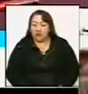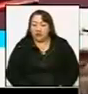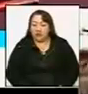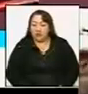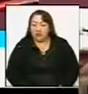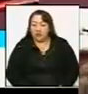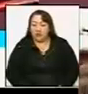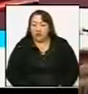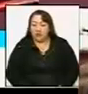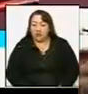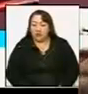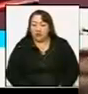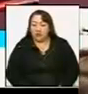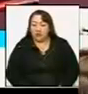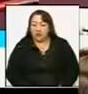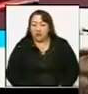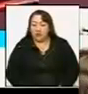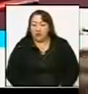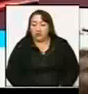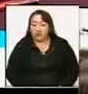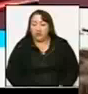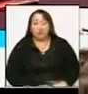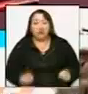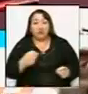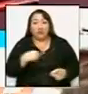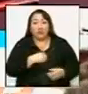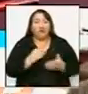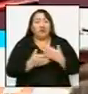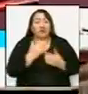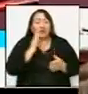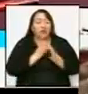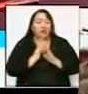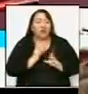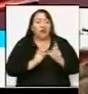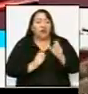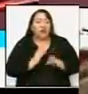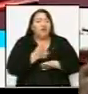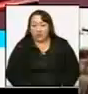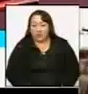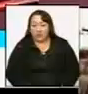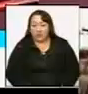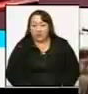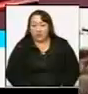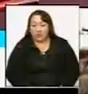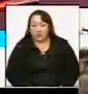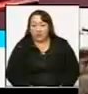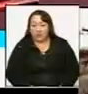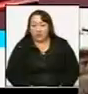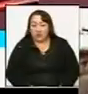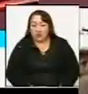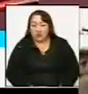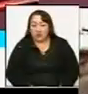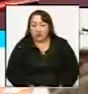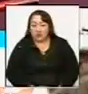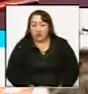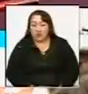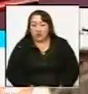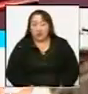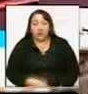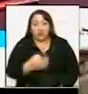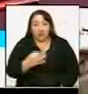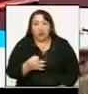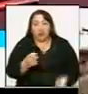nos han demostrado que para nosotros sería fácil decir ya que vaya el ciudadano que se afilia y el partido da trámite. La